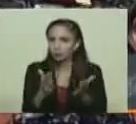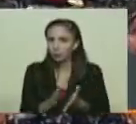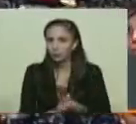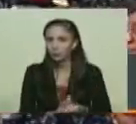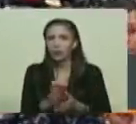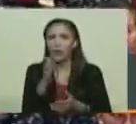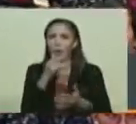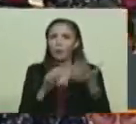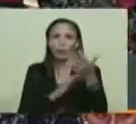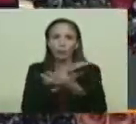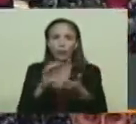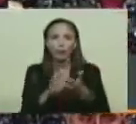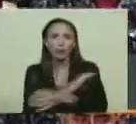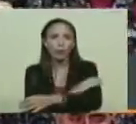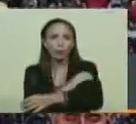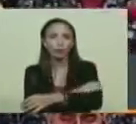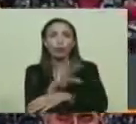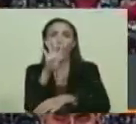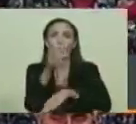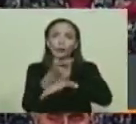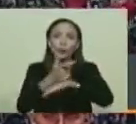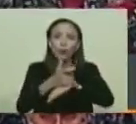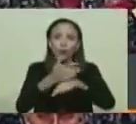queremos, el diálogo y el trabajo.